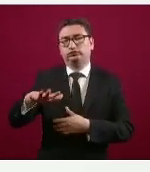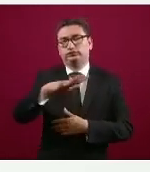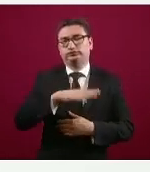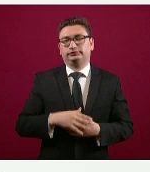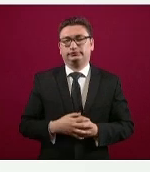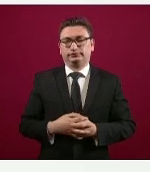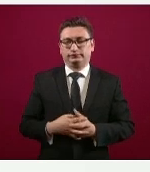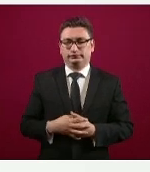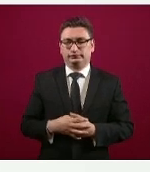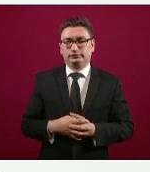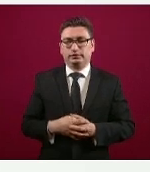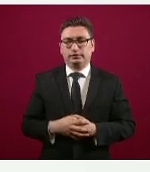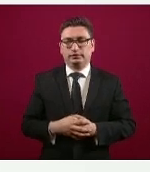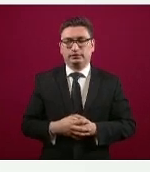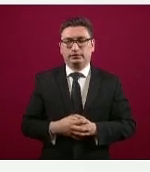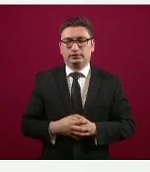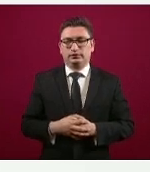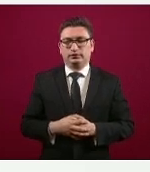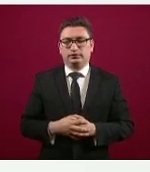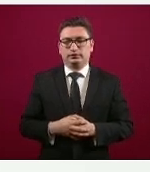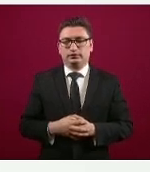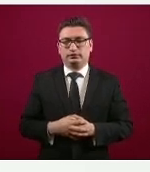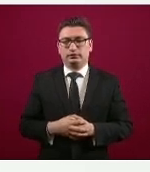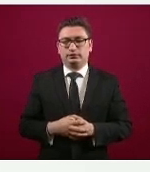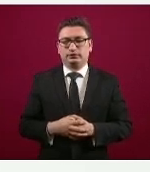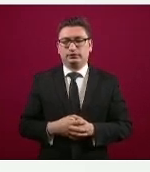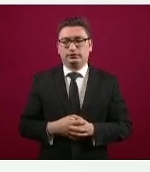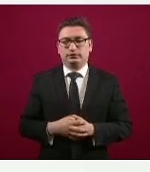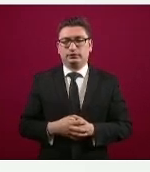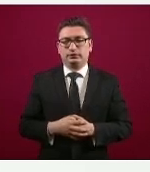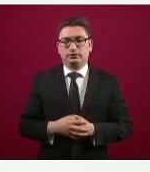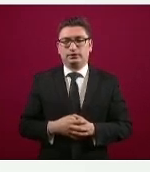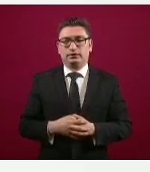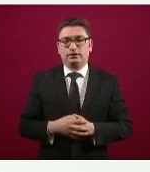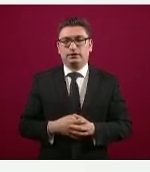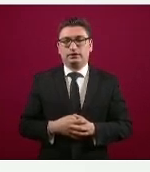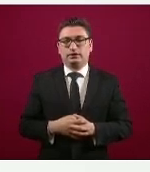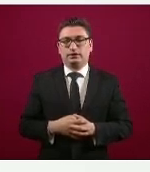La siguiente, por favor. Por el lado del Atlántico hay 2